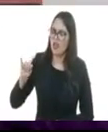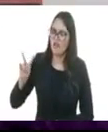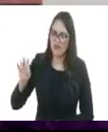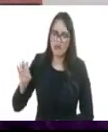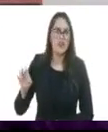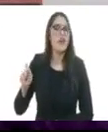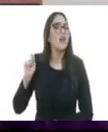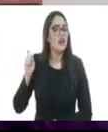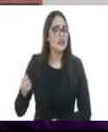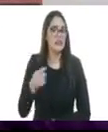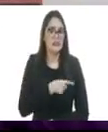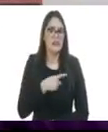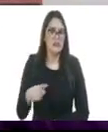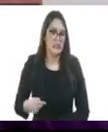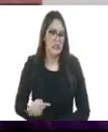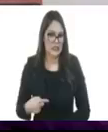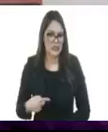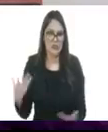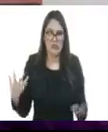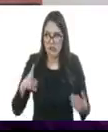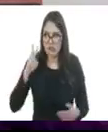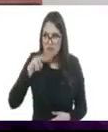contar estas historias, era necesario dejar